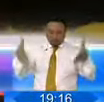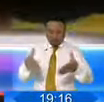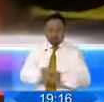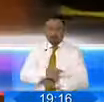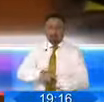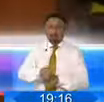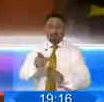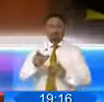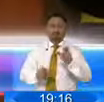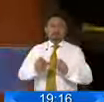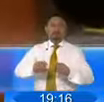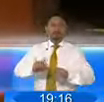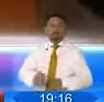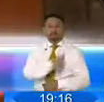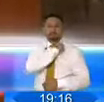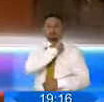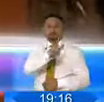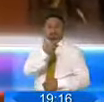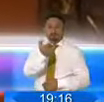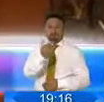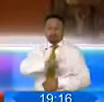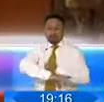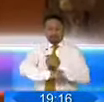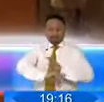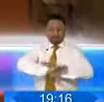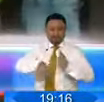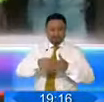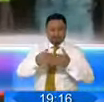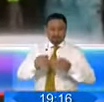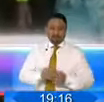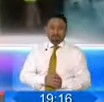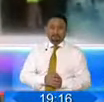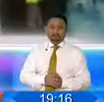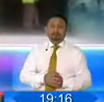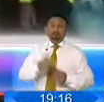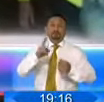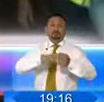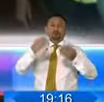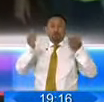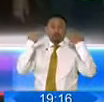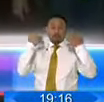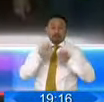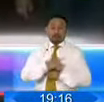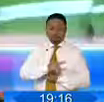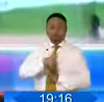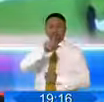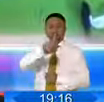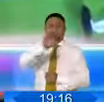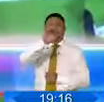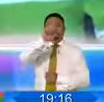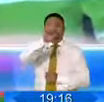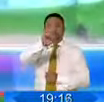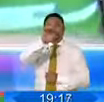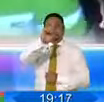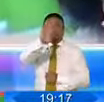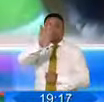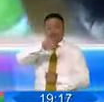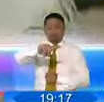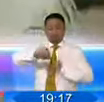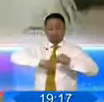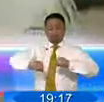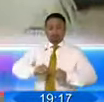espectro delictivo de asalto y robo en todas sus modalidades. Solo en los distritos de Quito y Guayaquil se realizaron 104 eventos contra la